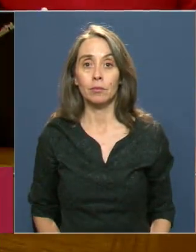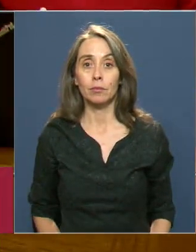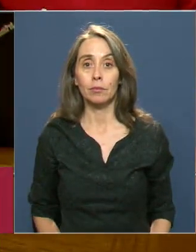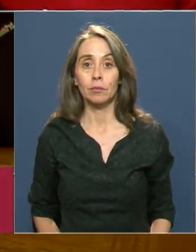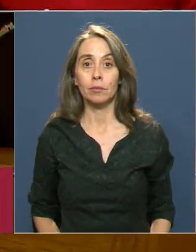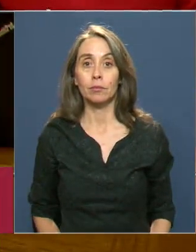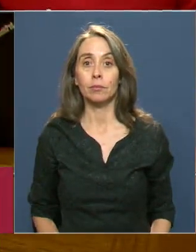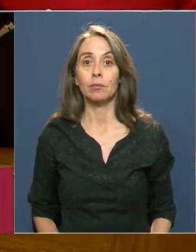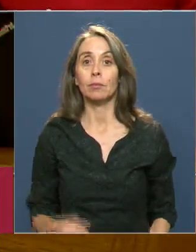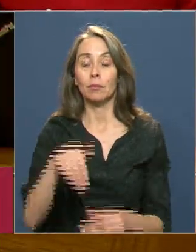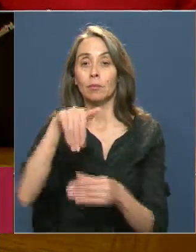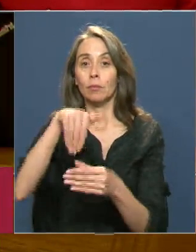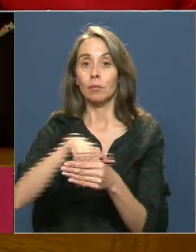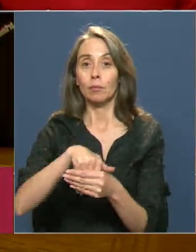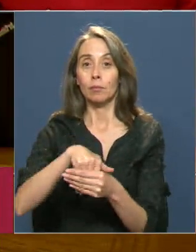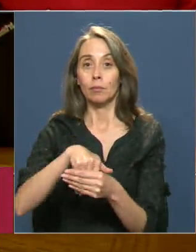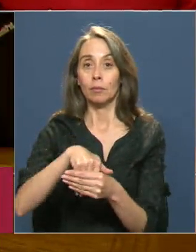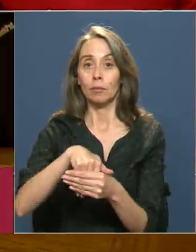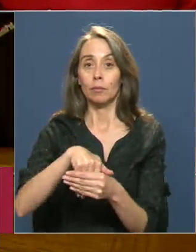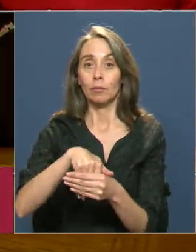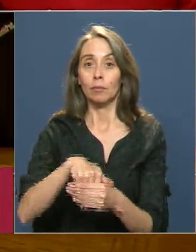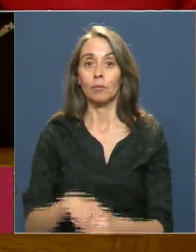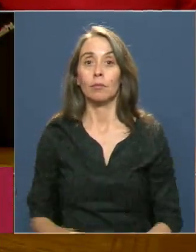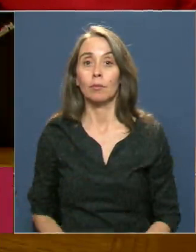En votación.